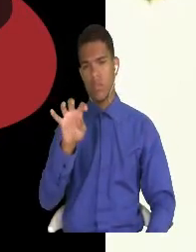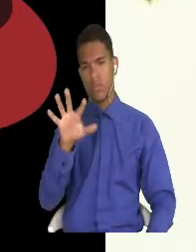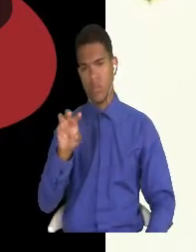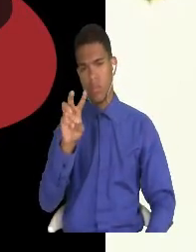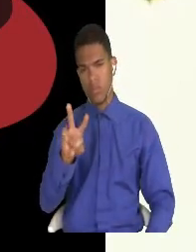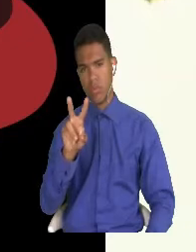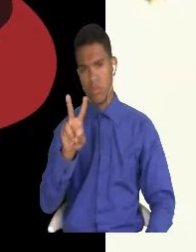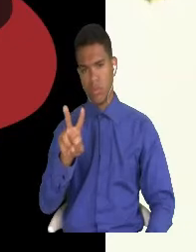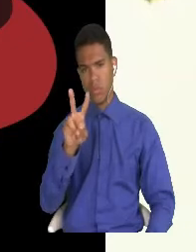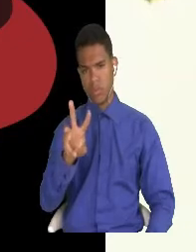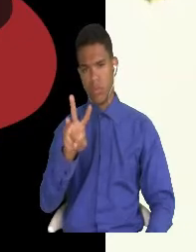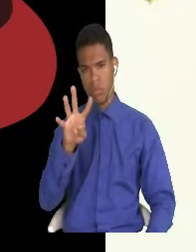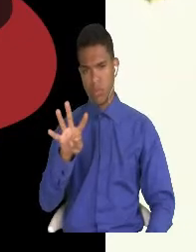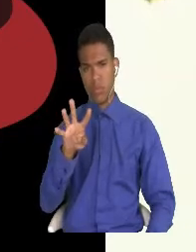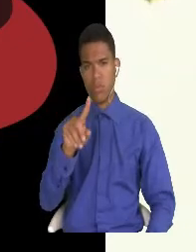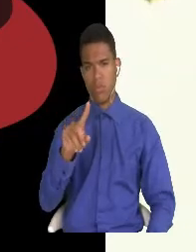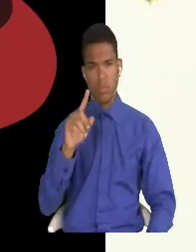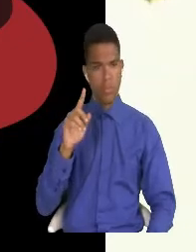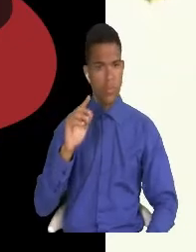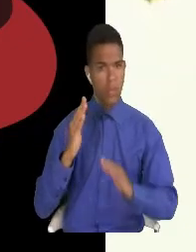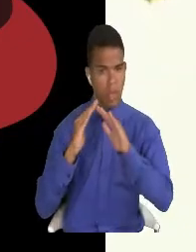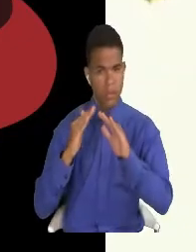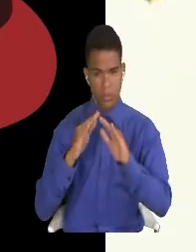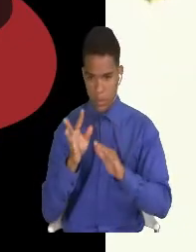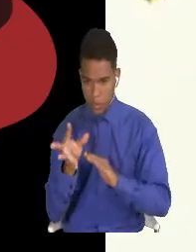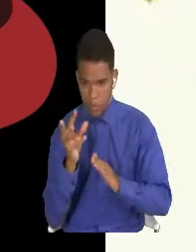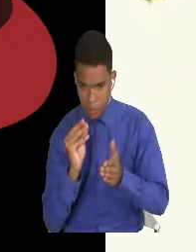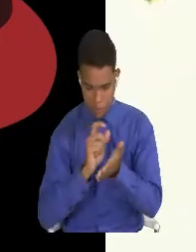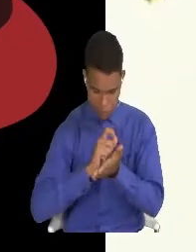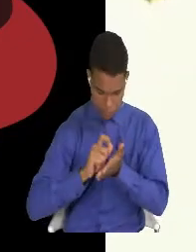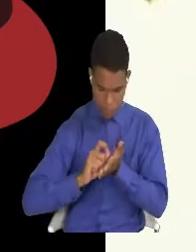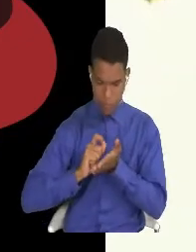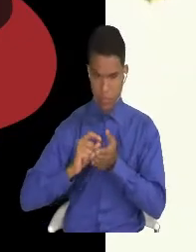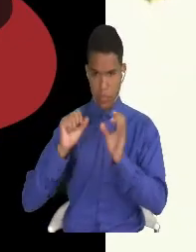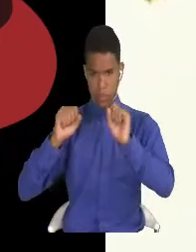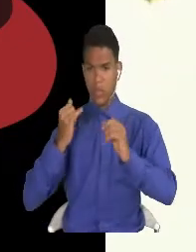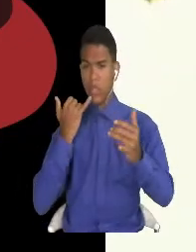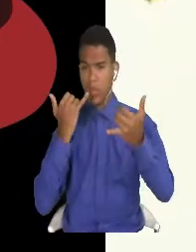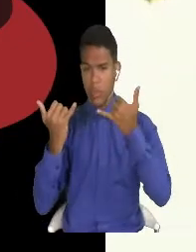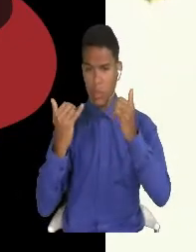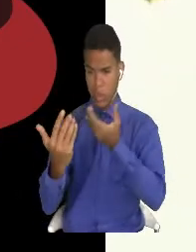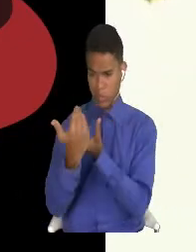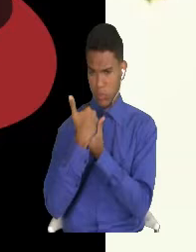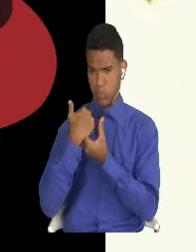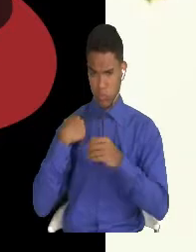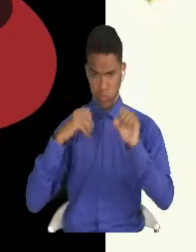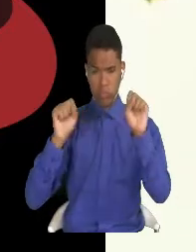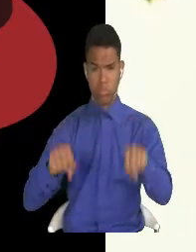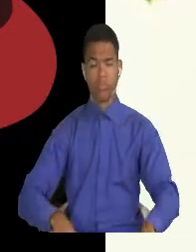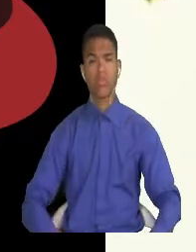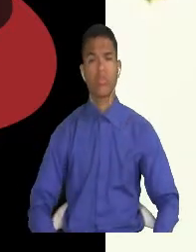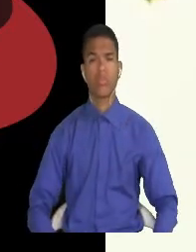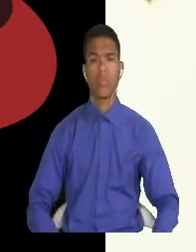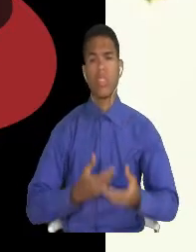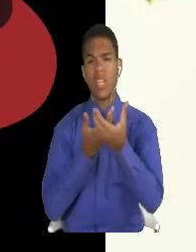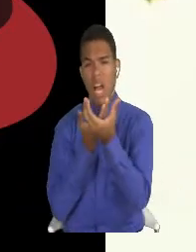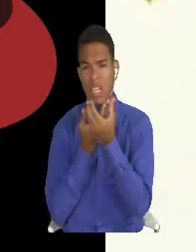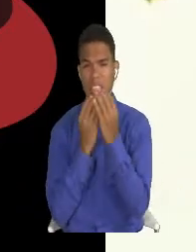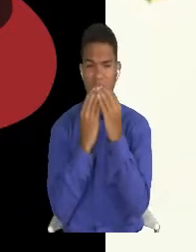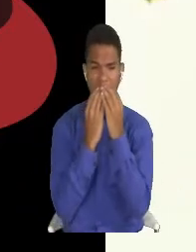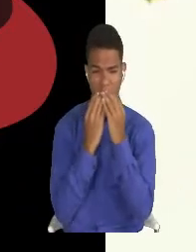310-295-3234, para que tomen notica allá en casa y puedan hacer sus pedidos a domicilio, para que nosotros con gusto